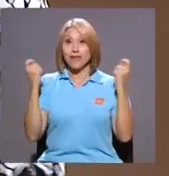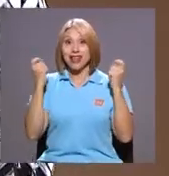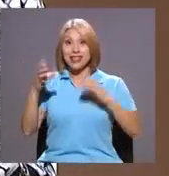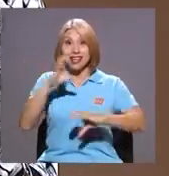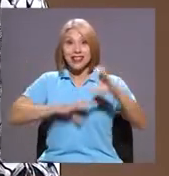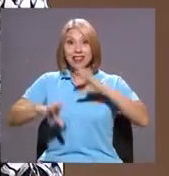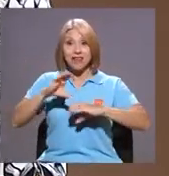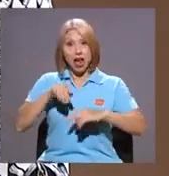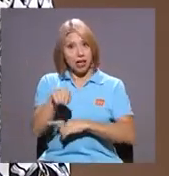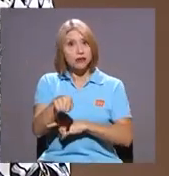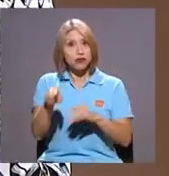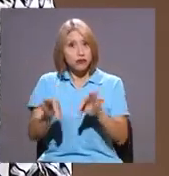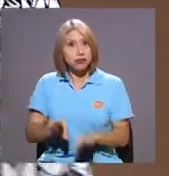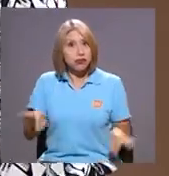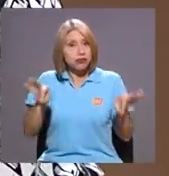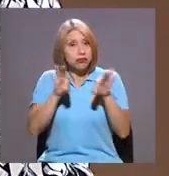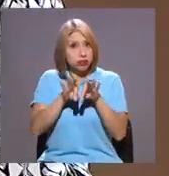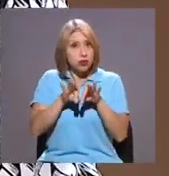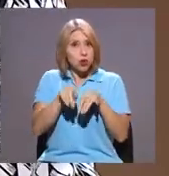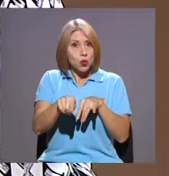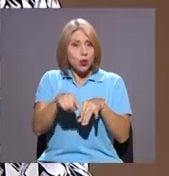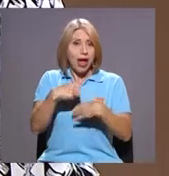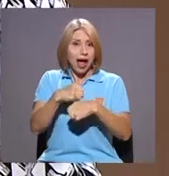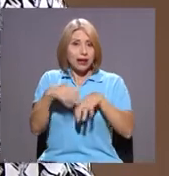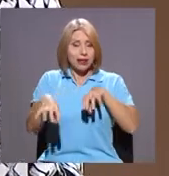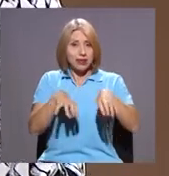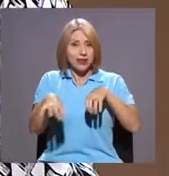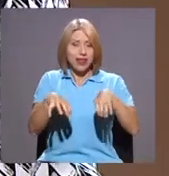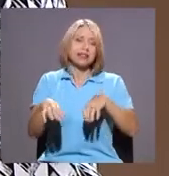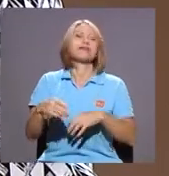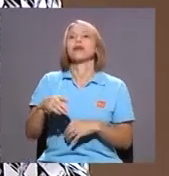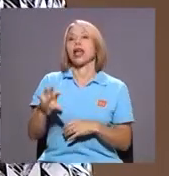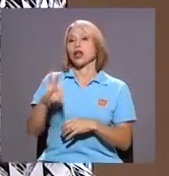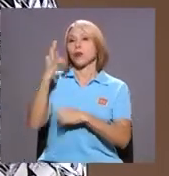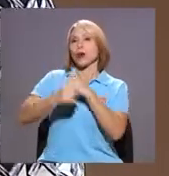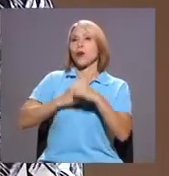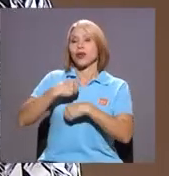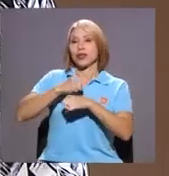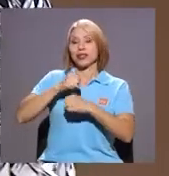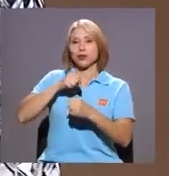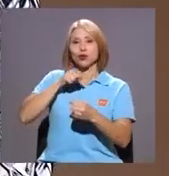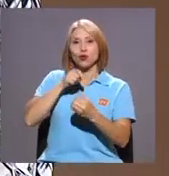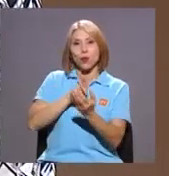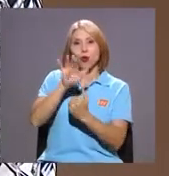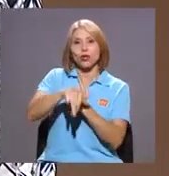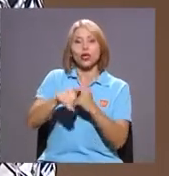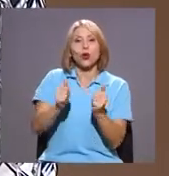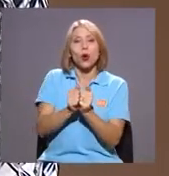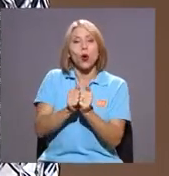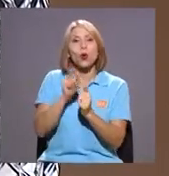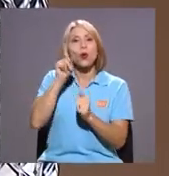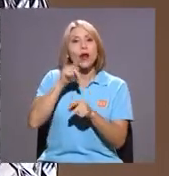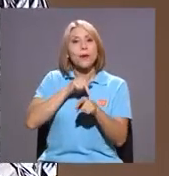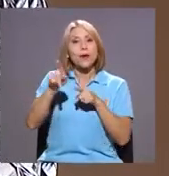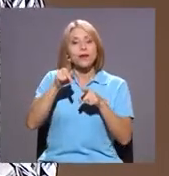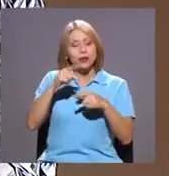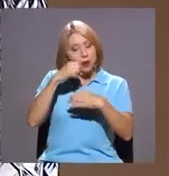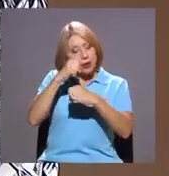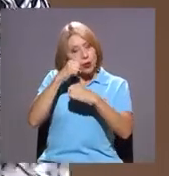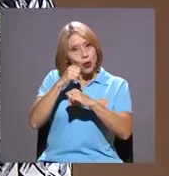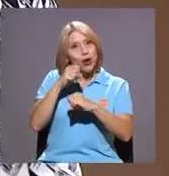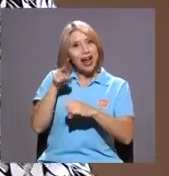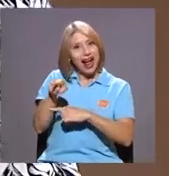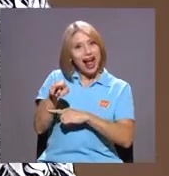en la escuela, hicimos un proyecto con una microbióloga, la mamá de una de mis amigas. Uh-huh. Y